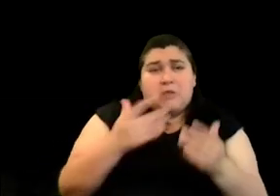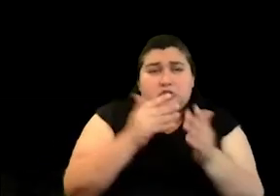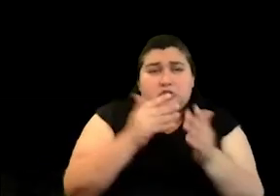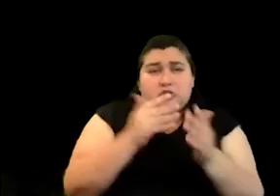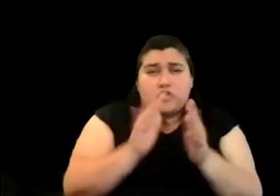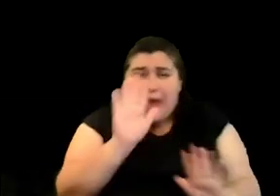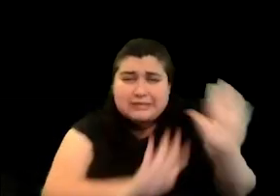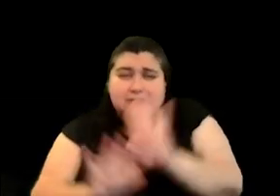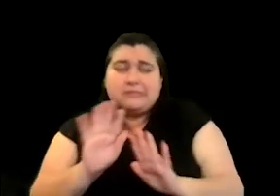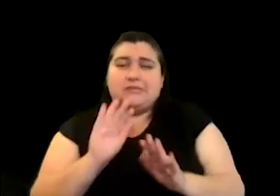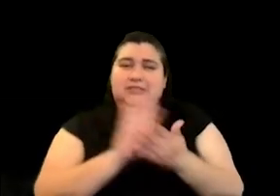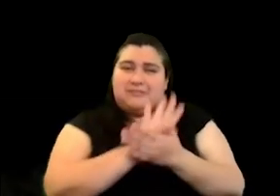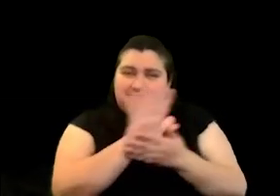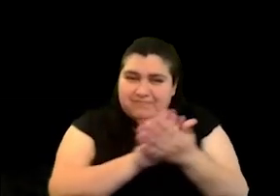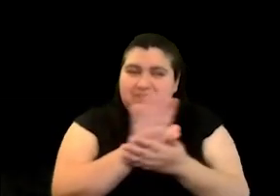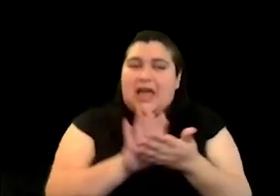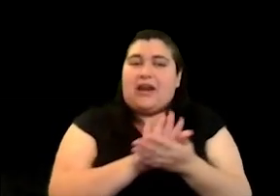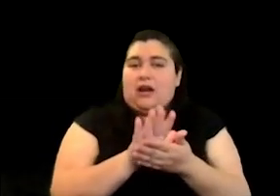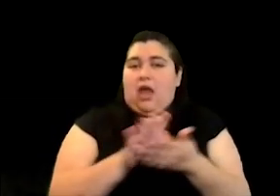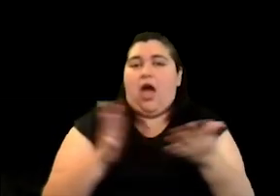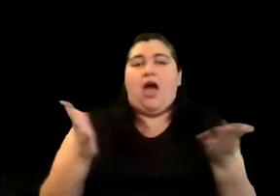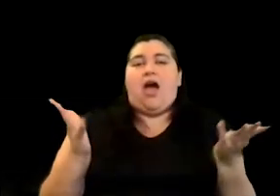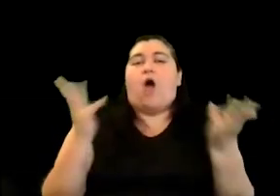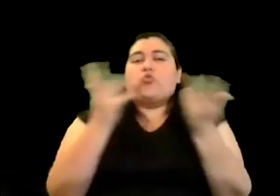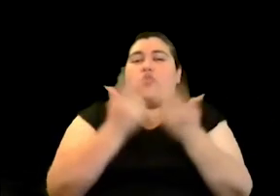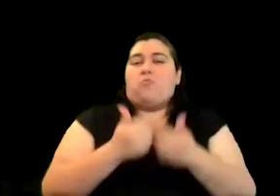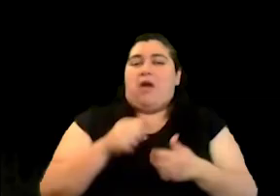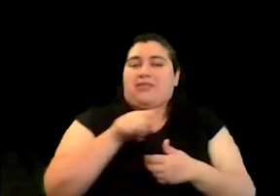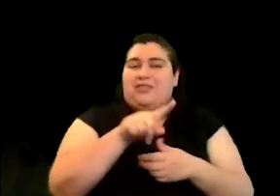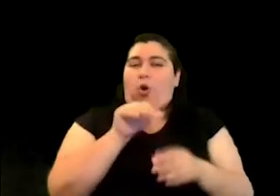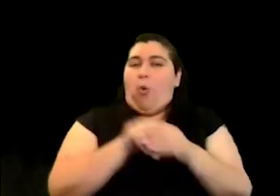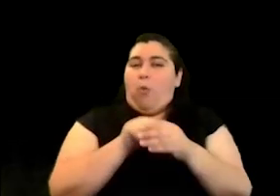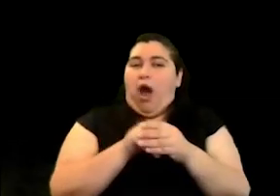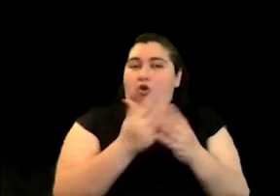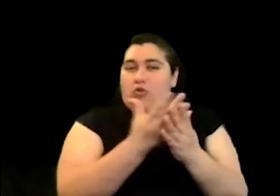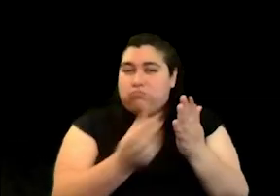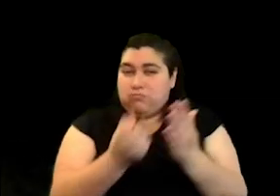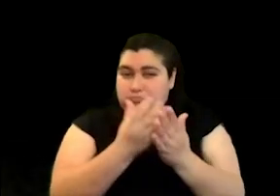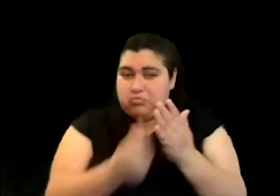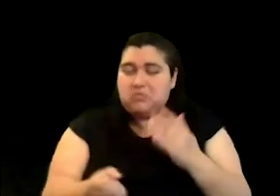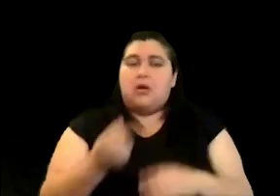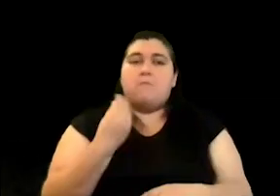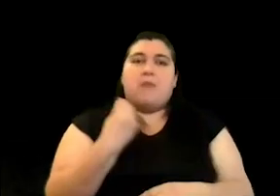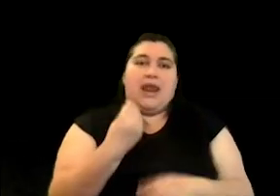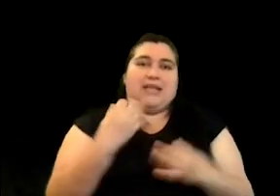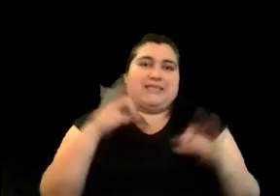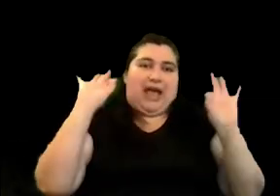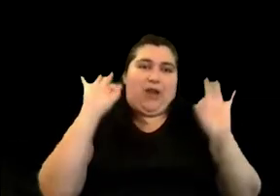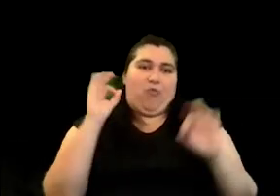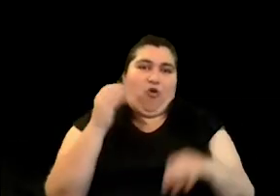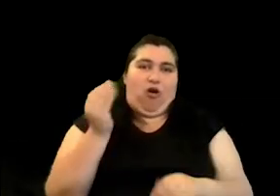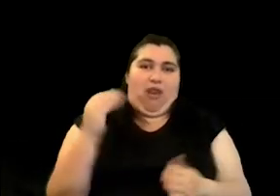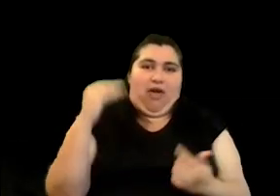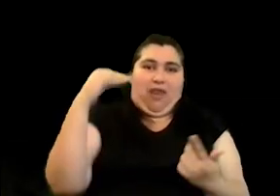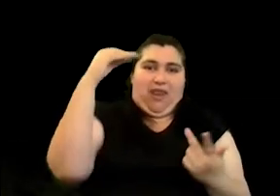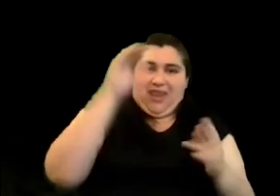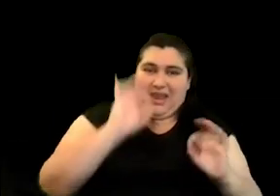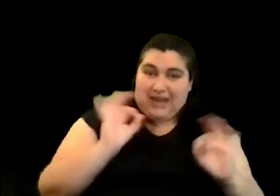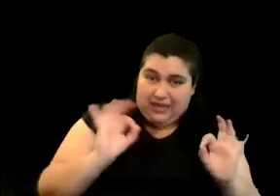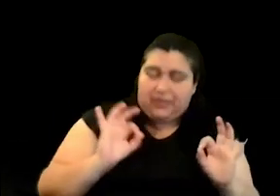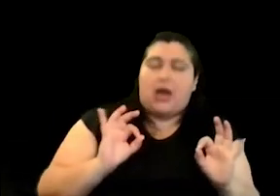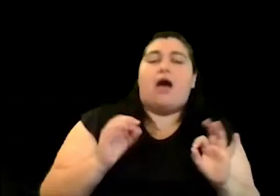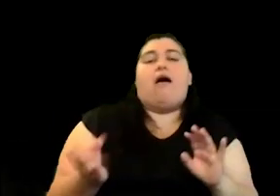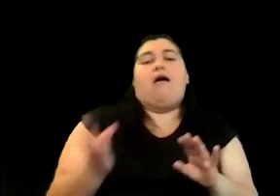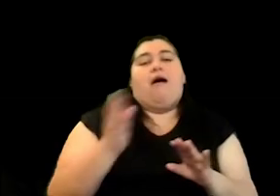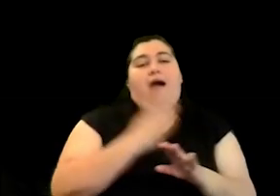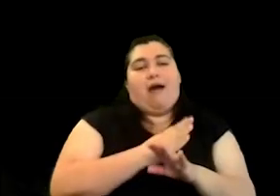volver al débito automático para evitar intereses por mora o posibles olvidos, tiene que volver a gestionar